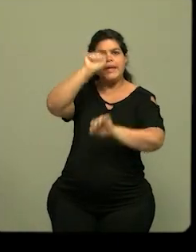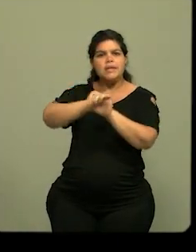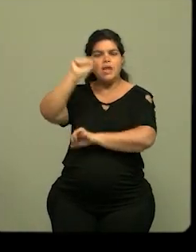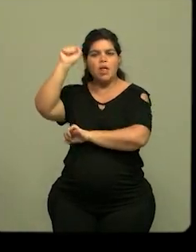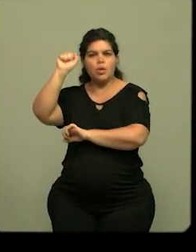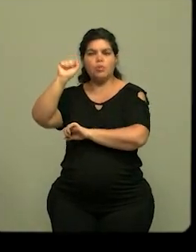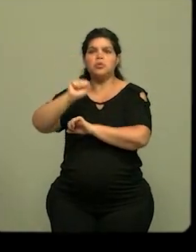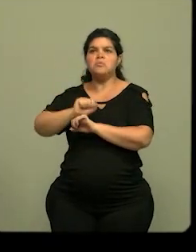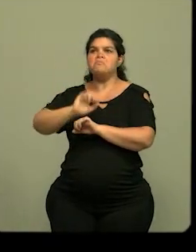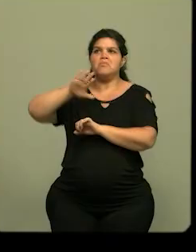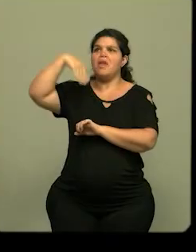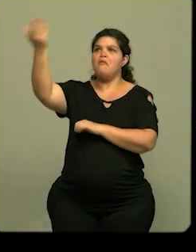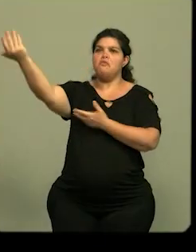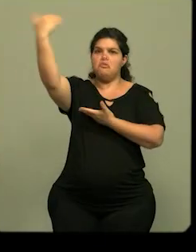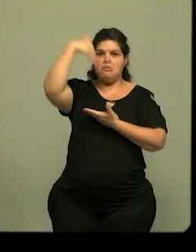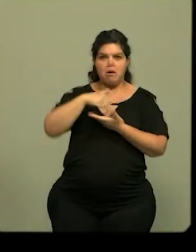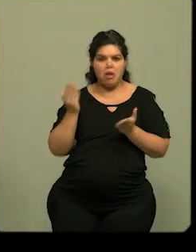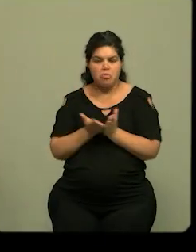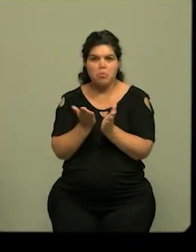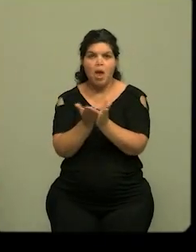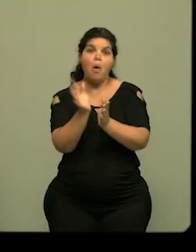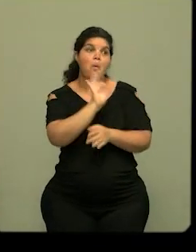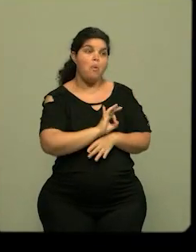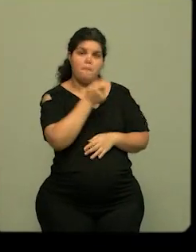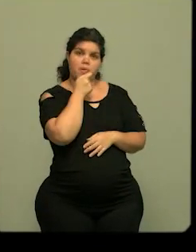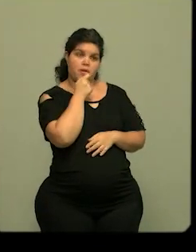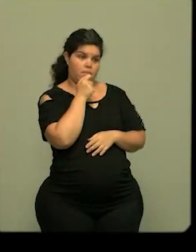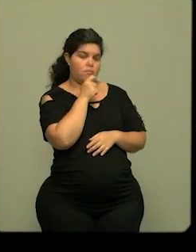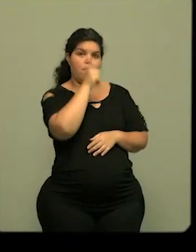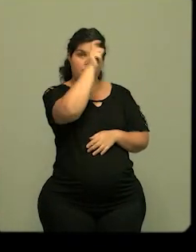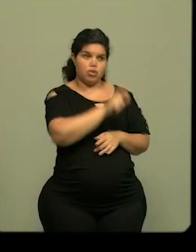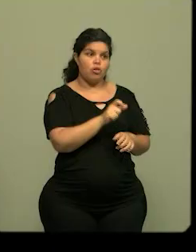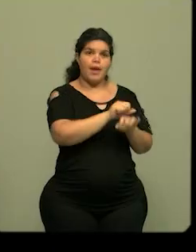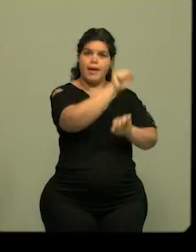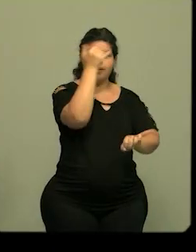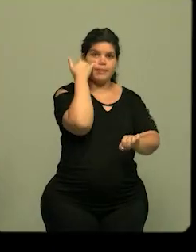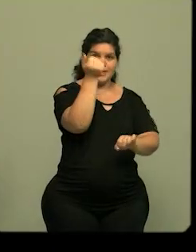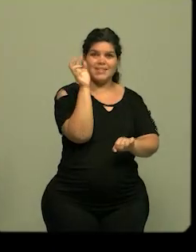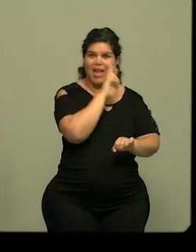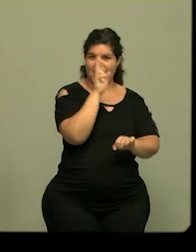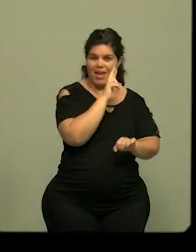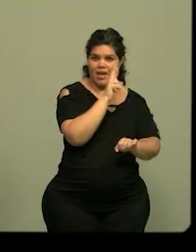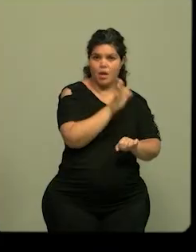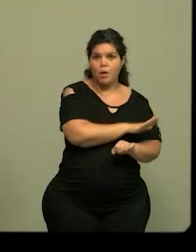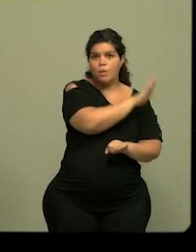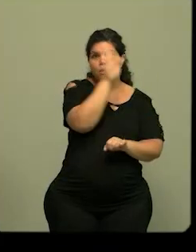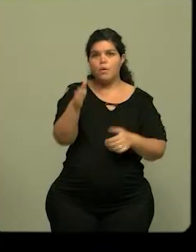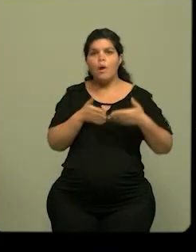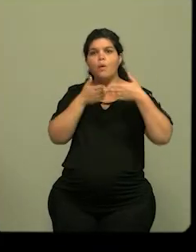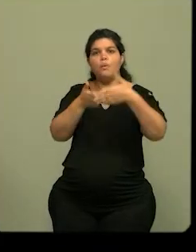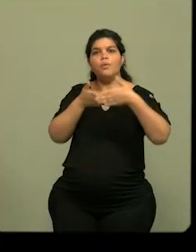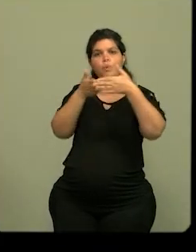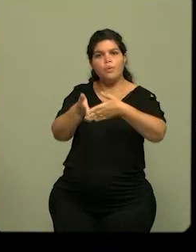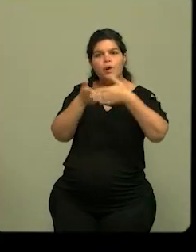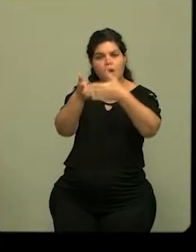parte del mundo o que ya están trabajando en otra parte del mundo. Tenemos, por ejemplo, alguna egresada que está en un crucero, por ejemplo, Claro, dando vueltas alrededor